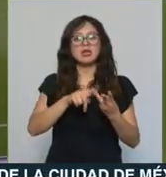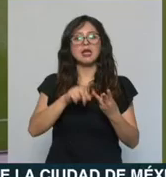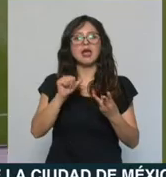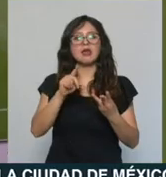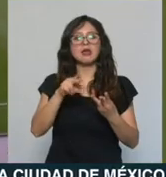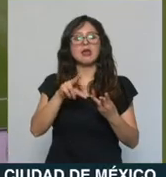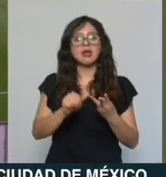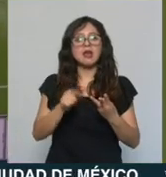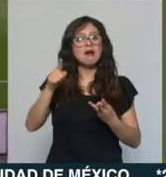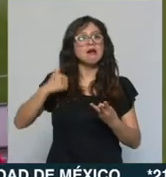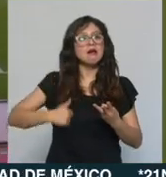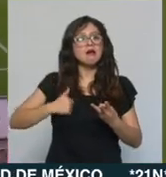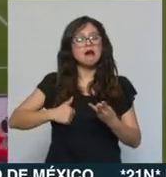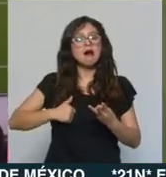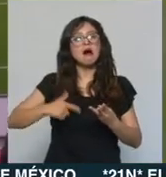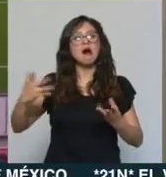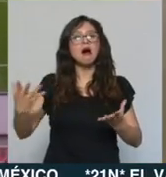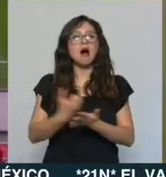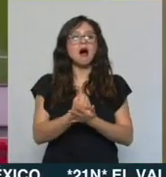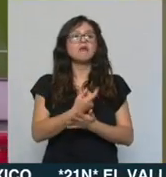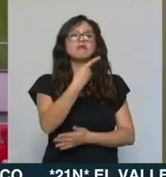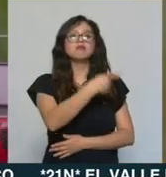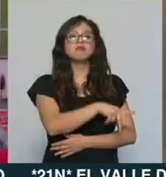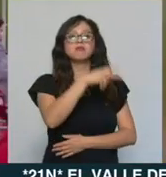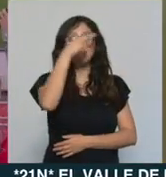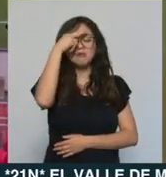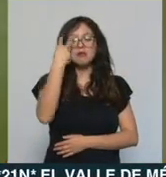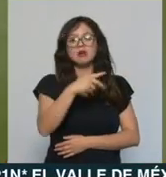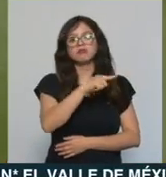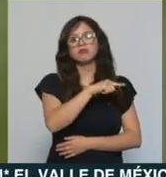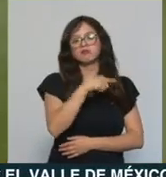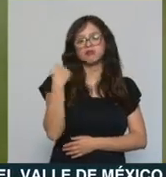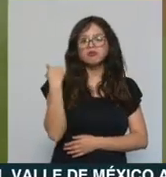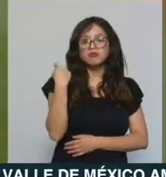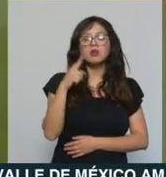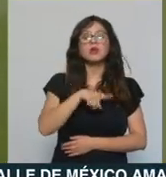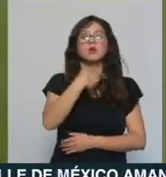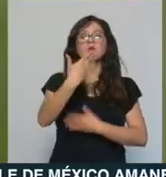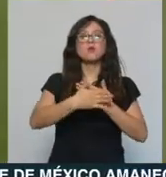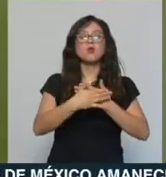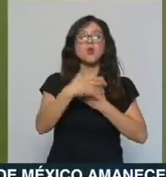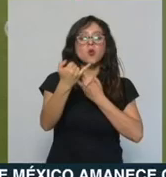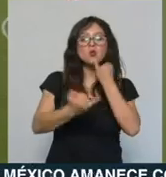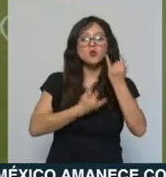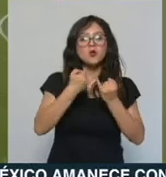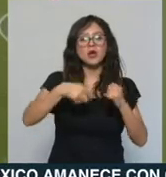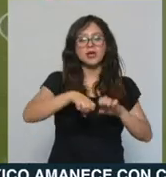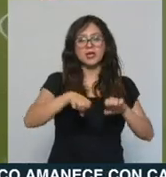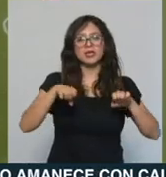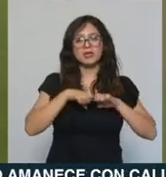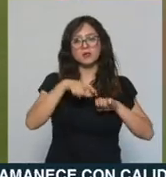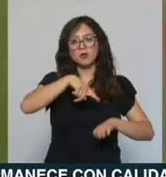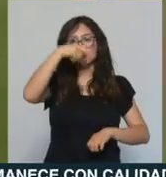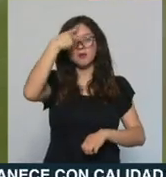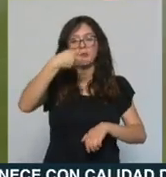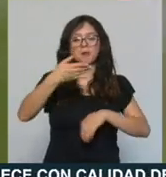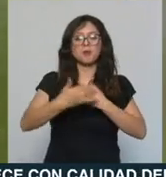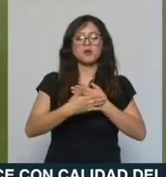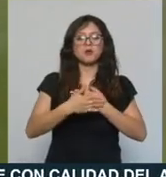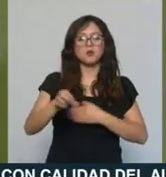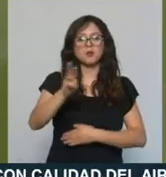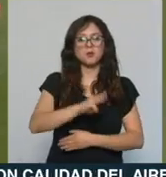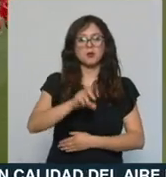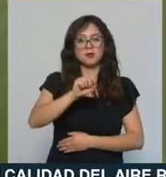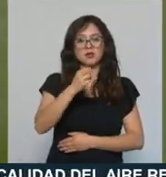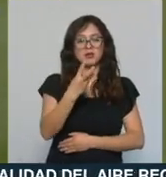León. Las de la hoja de maple derrotaron a las chicas de Christopher Cuellar. El siguiente encuentro del conjunto azteca será el próximo miércoles 22 de mayo